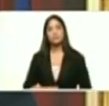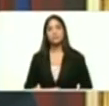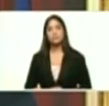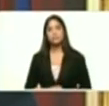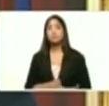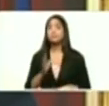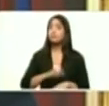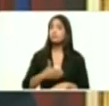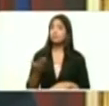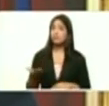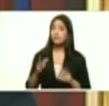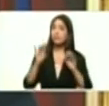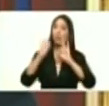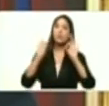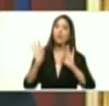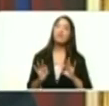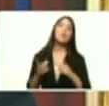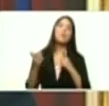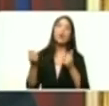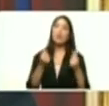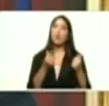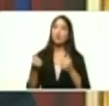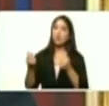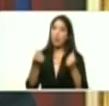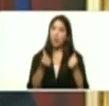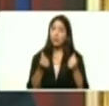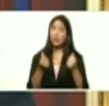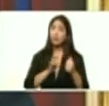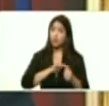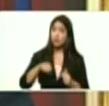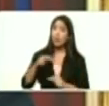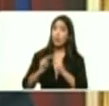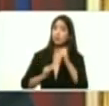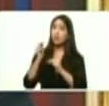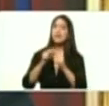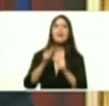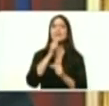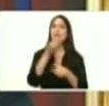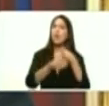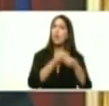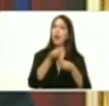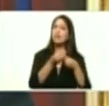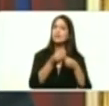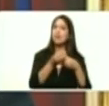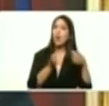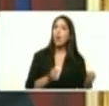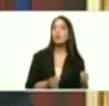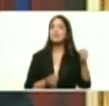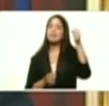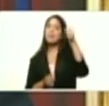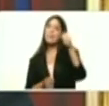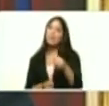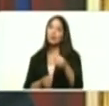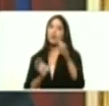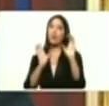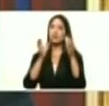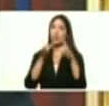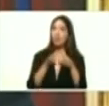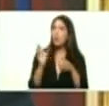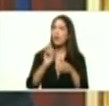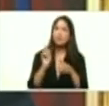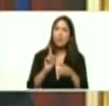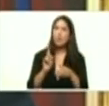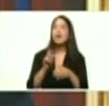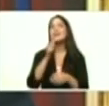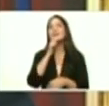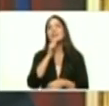porque un modelo económico como el que queremos construir, no lo construyen las élites que se imponen con sus grupos, lo construyen